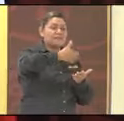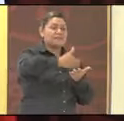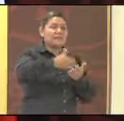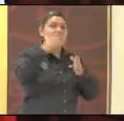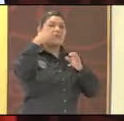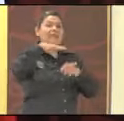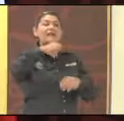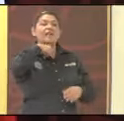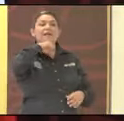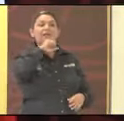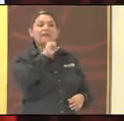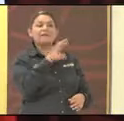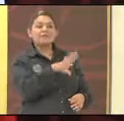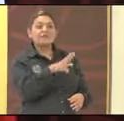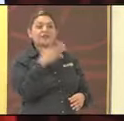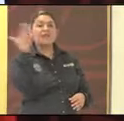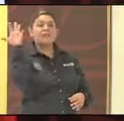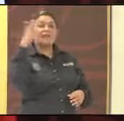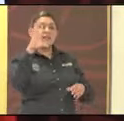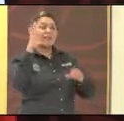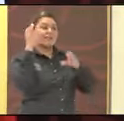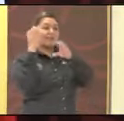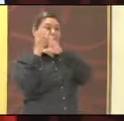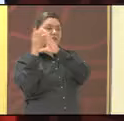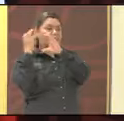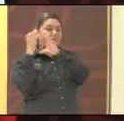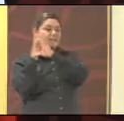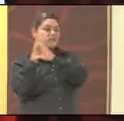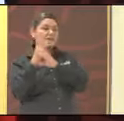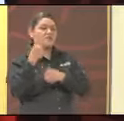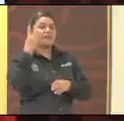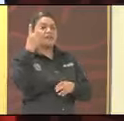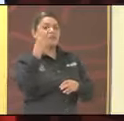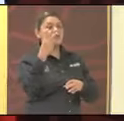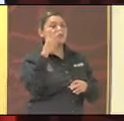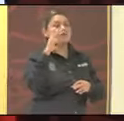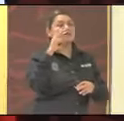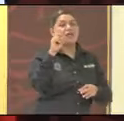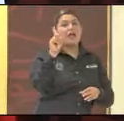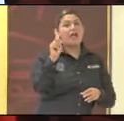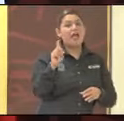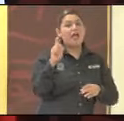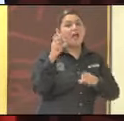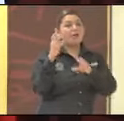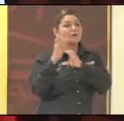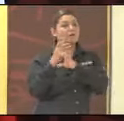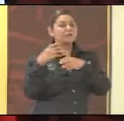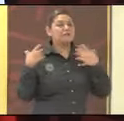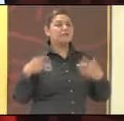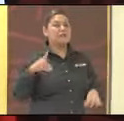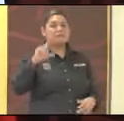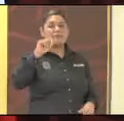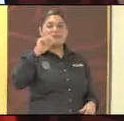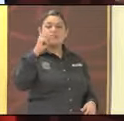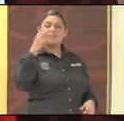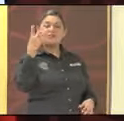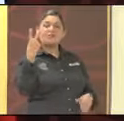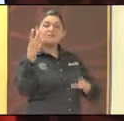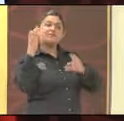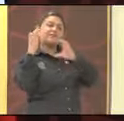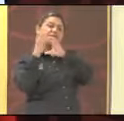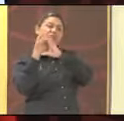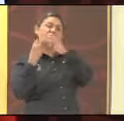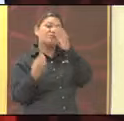camiones para de volteo y 2 pipas de agua, 22 camiones nuevecitos. ¿Por qué no opinan de